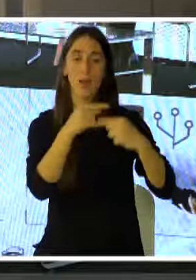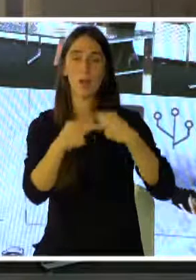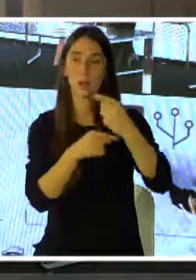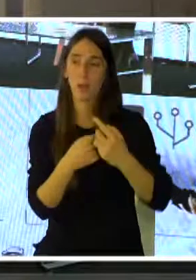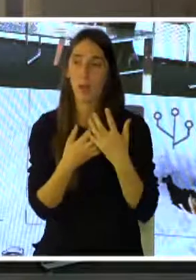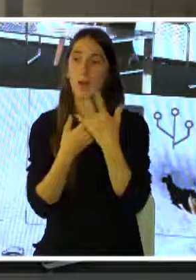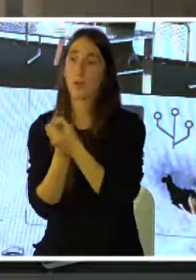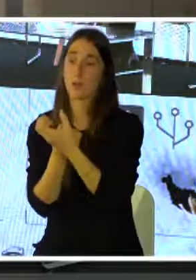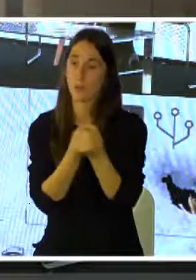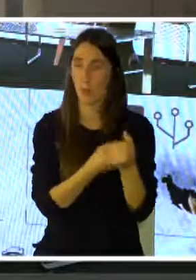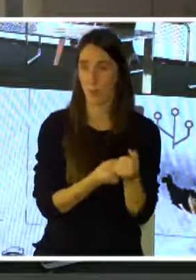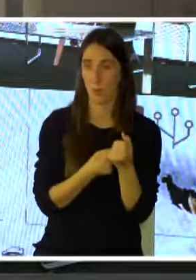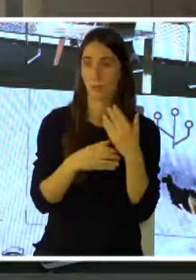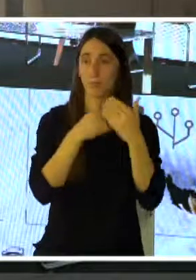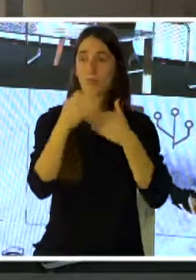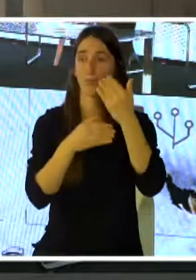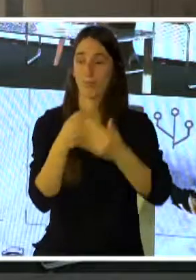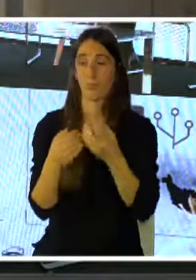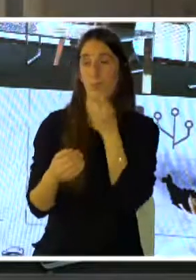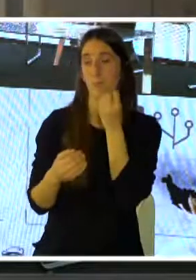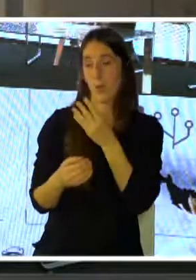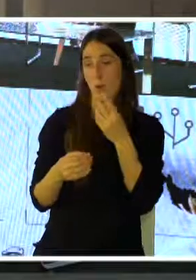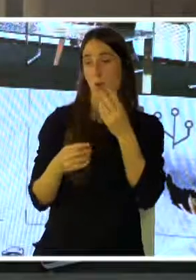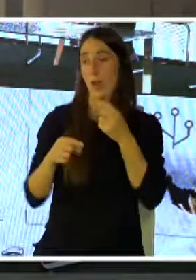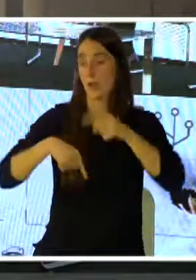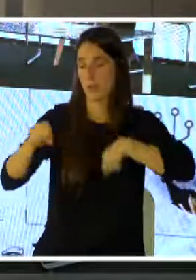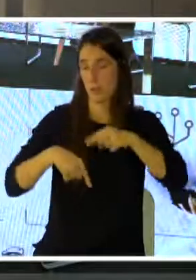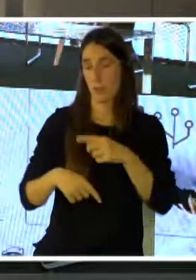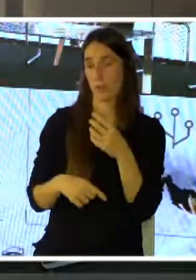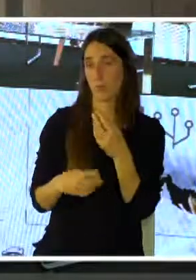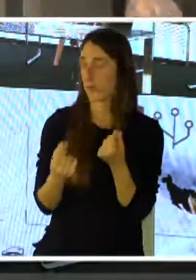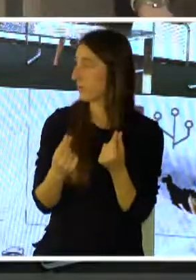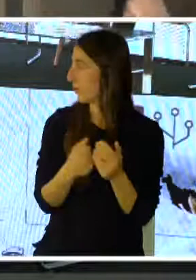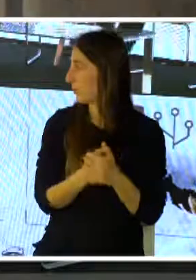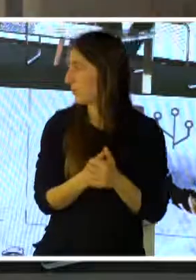apoyando o hacia dónde van para la mejora de la gestión financiera.